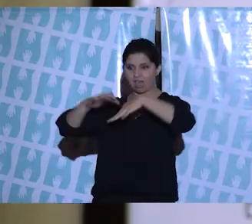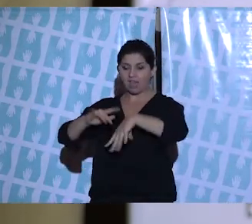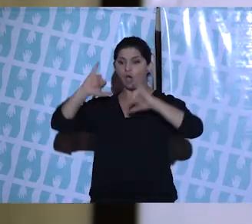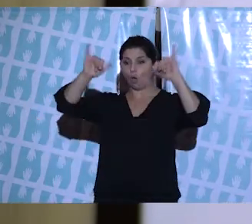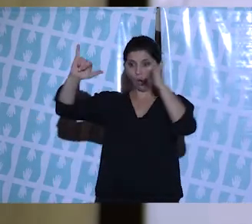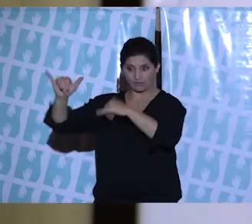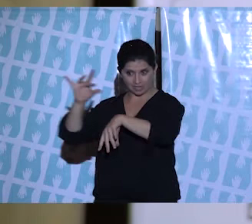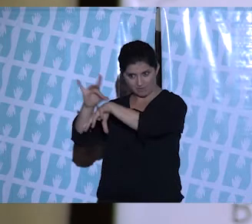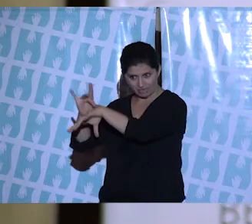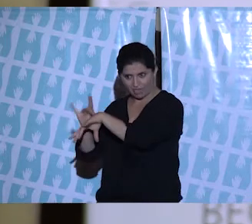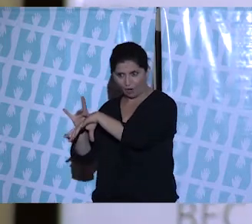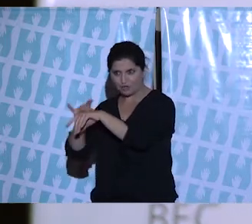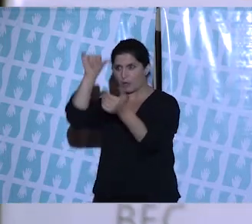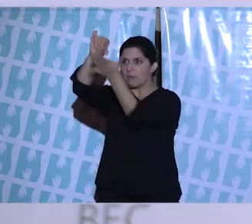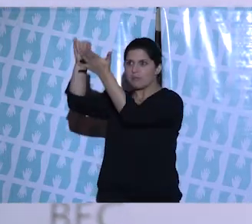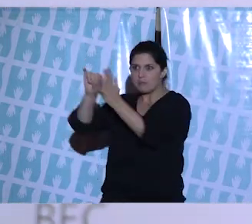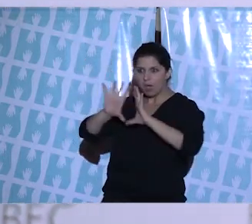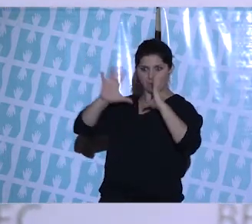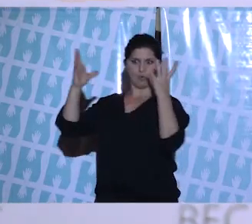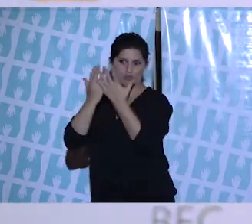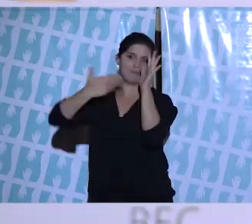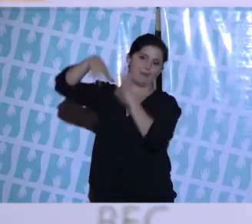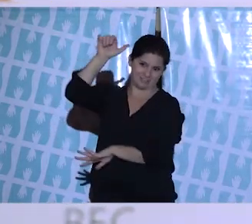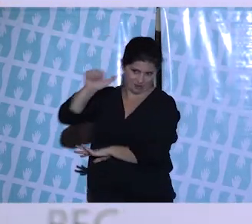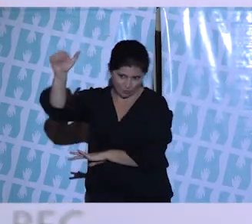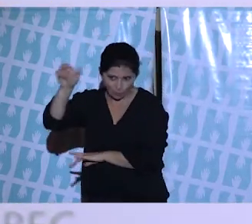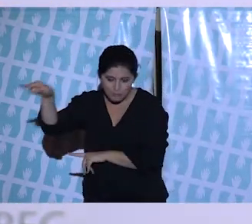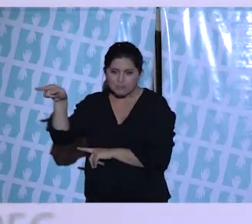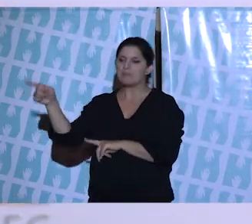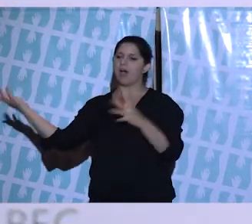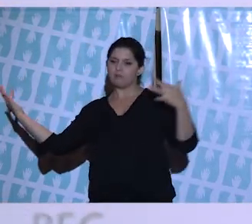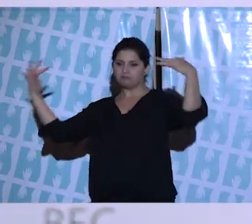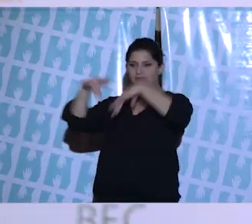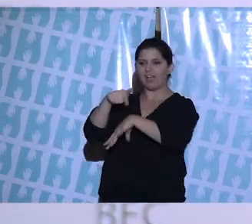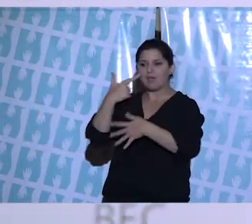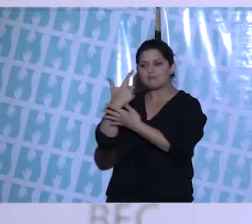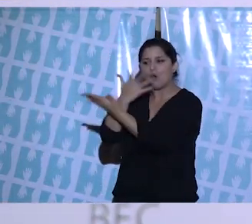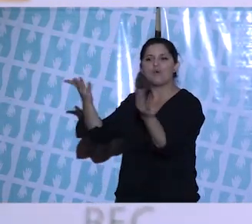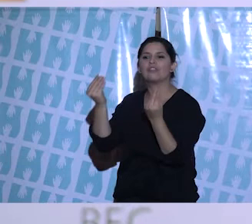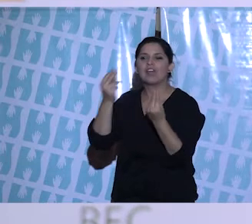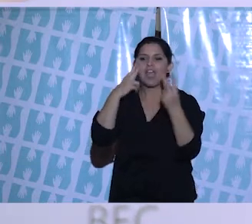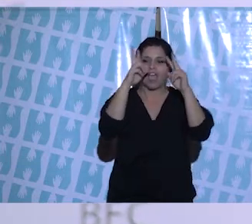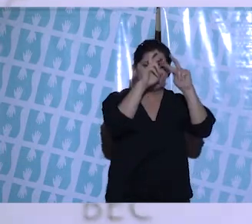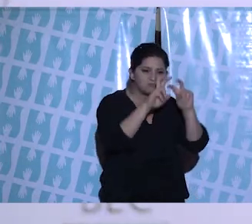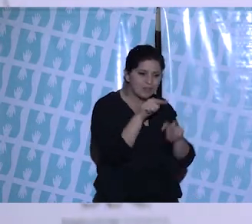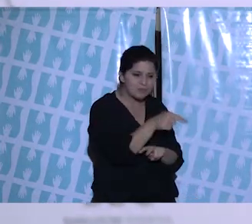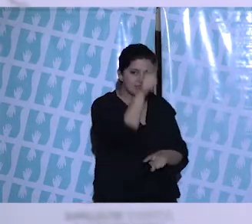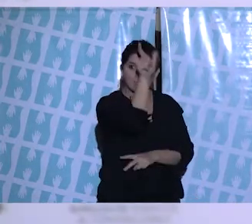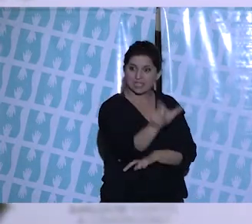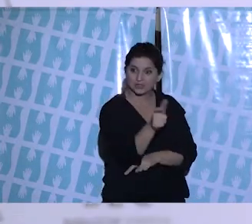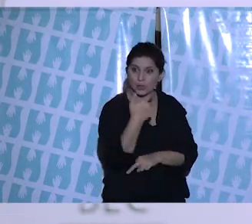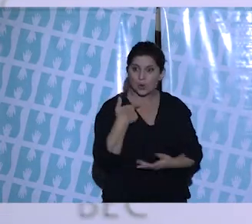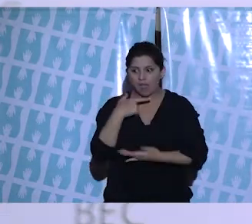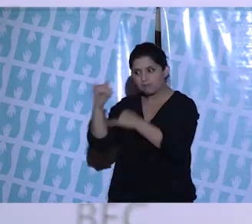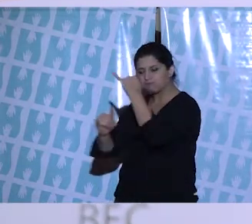el mundo, particularmente de Europa, y presentaba casos clínicos. Y,